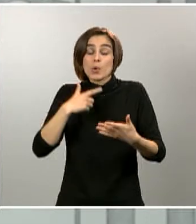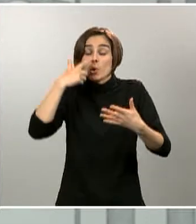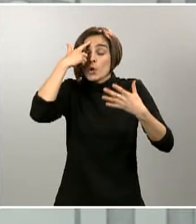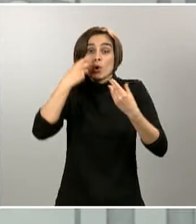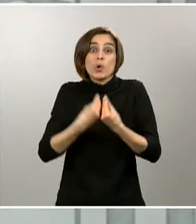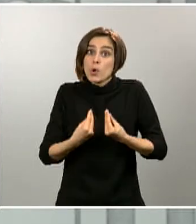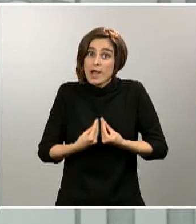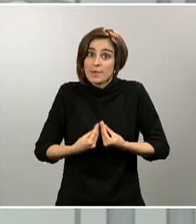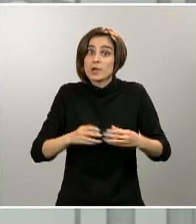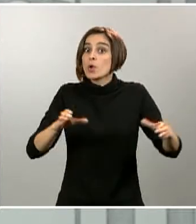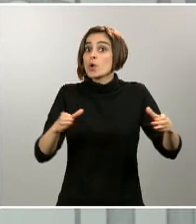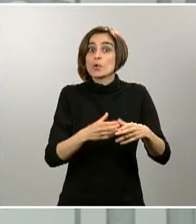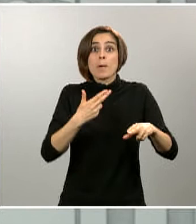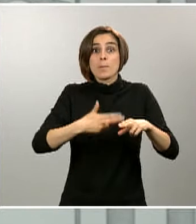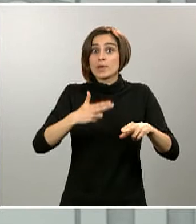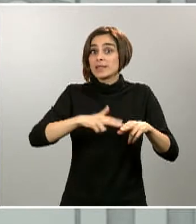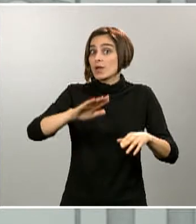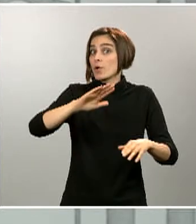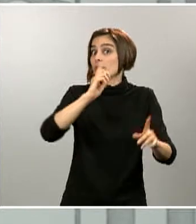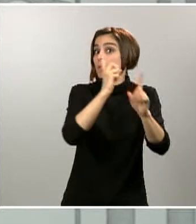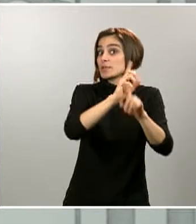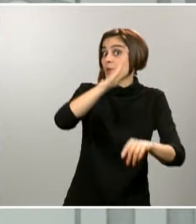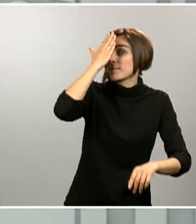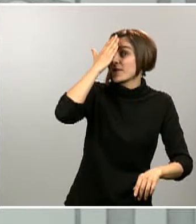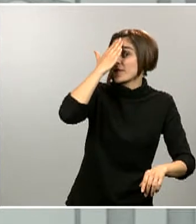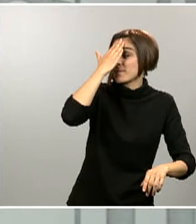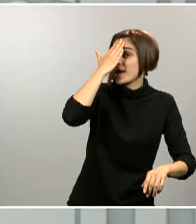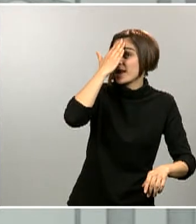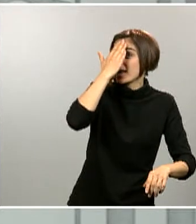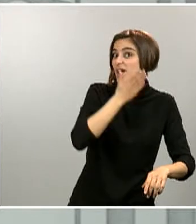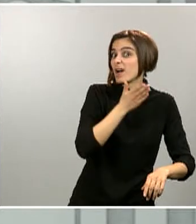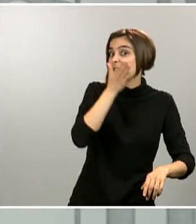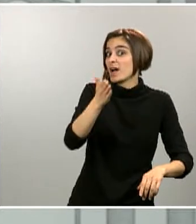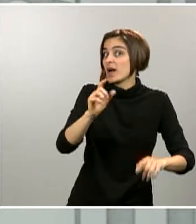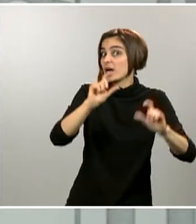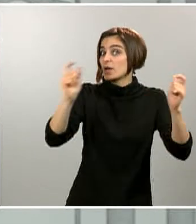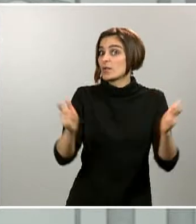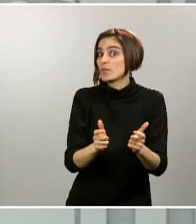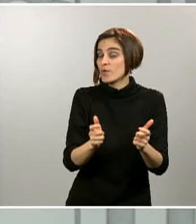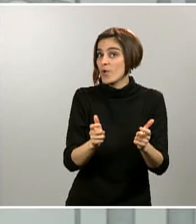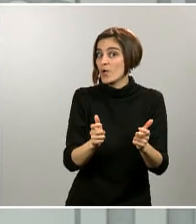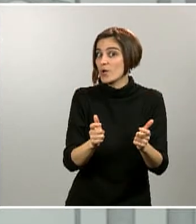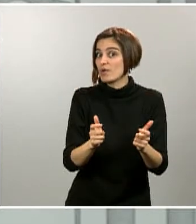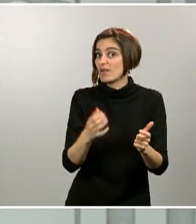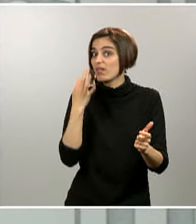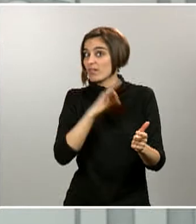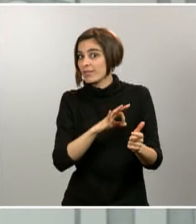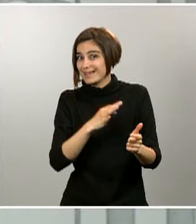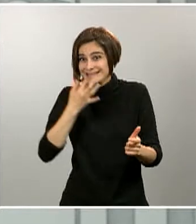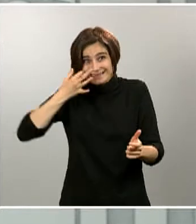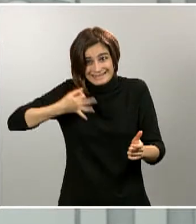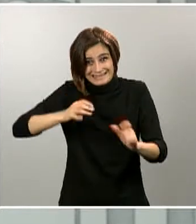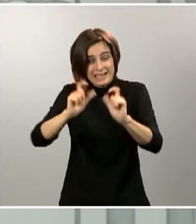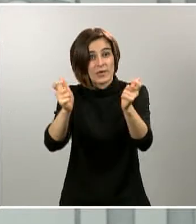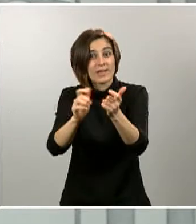de la oposición no quisiera acudir a una reunión, a una convocatoria que en lo que justamente se va a hablar es del futuro inmediato